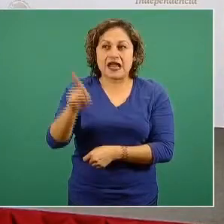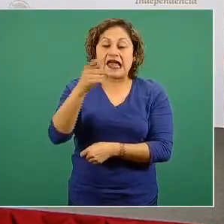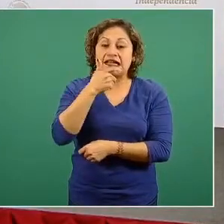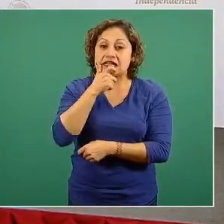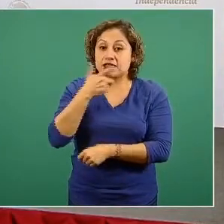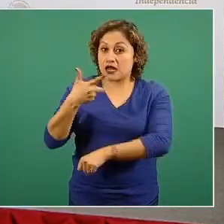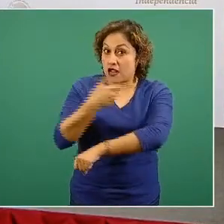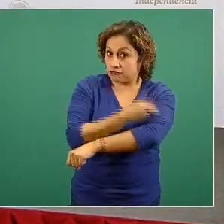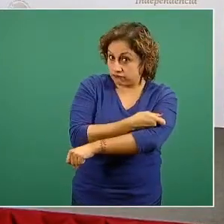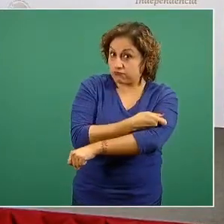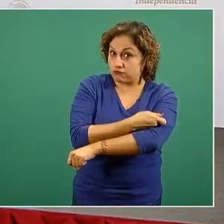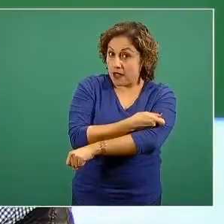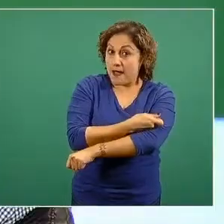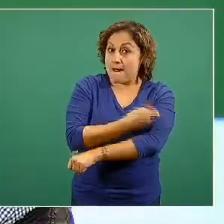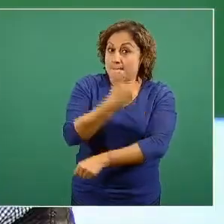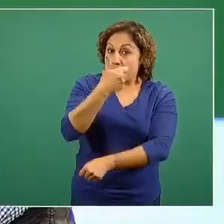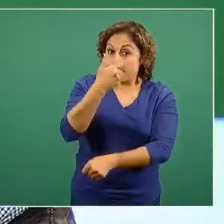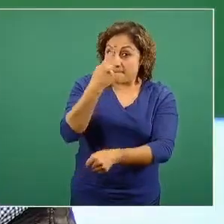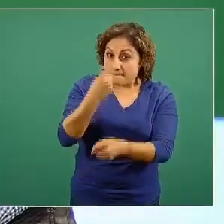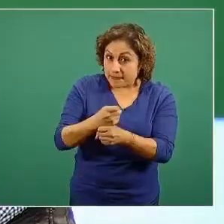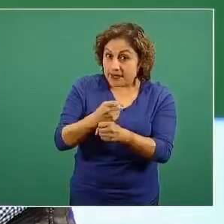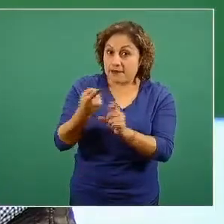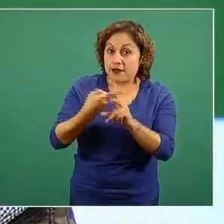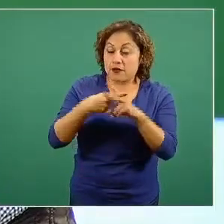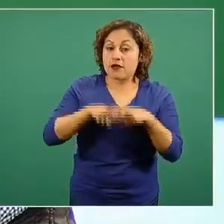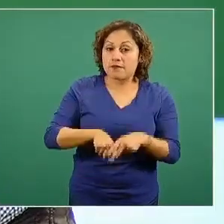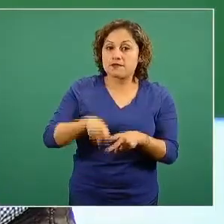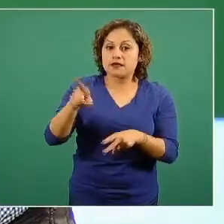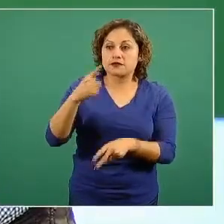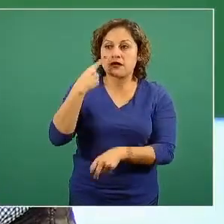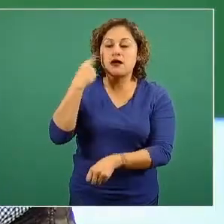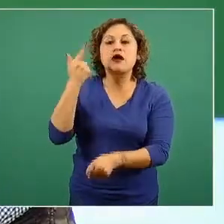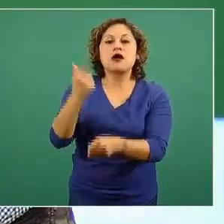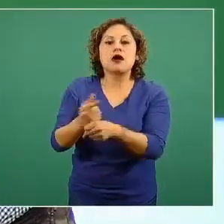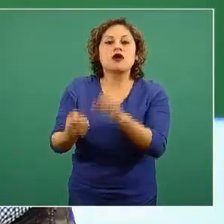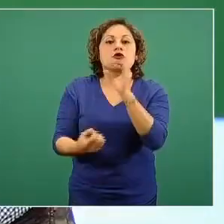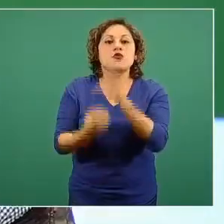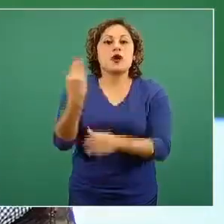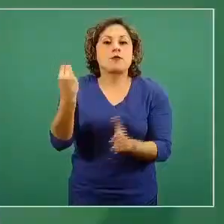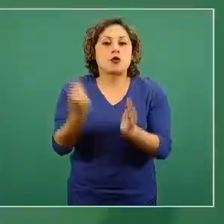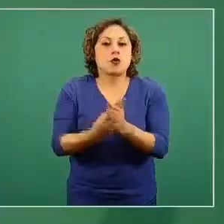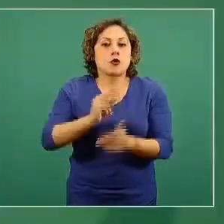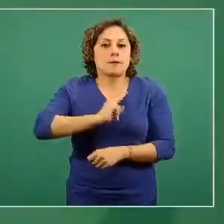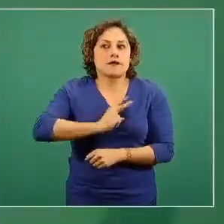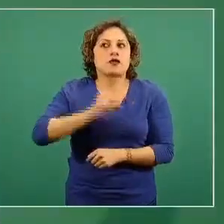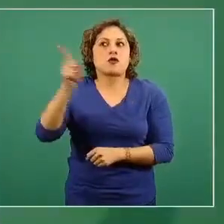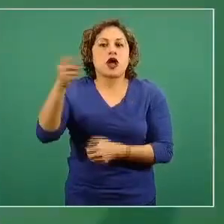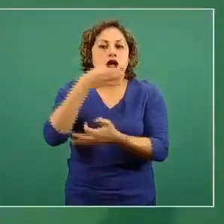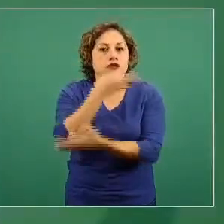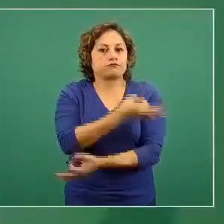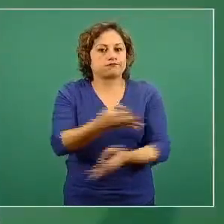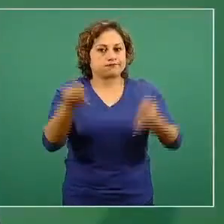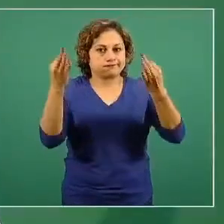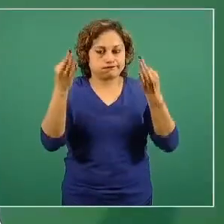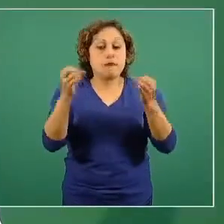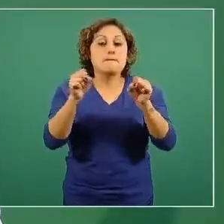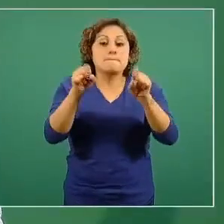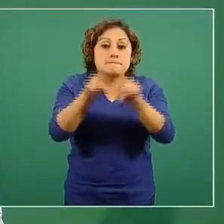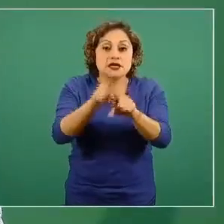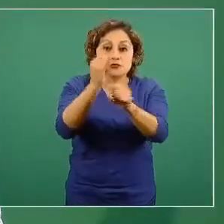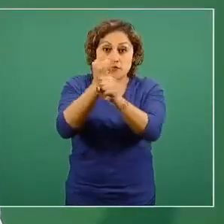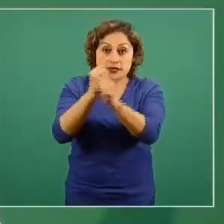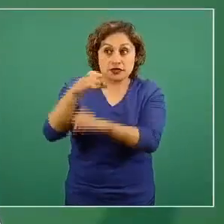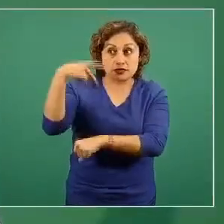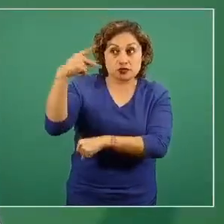tuvieron la detección de esta nueva variante, y de las pruebas que hasta el momento se han hecho y se han dado a conocer, tanto por el país